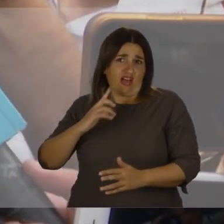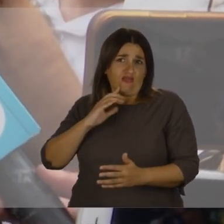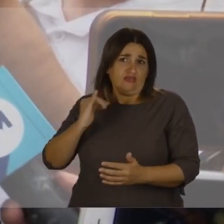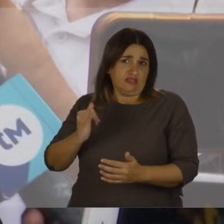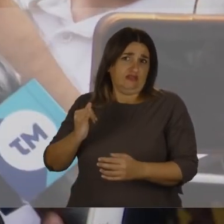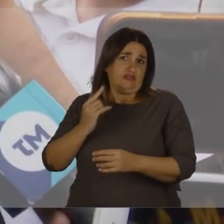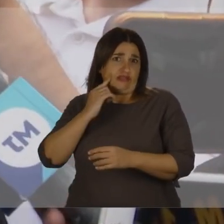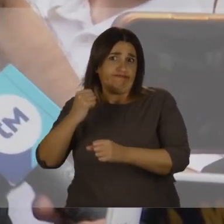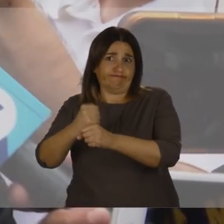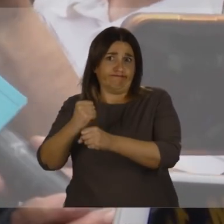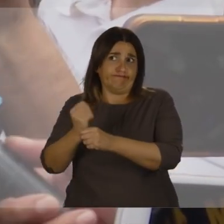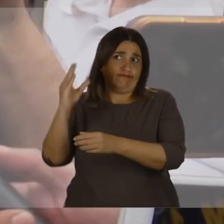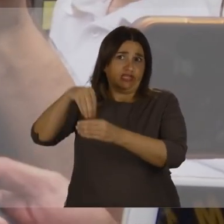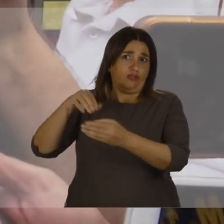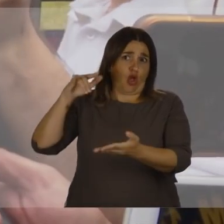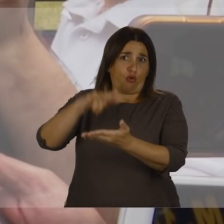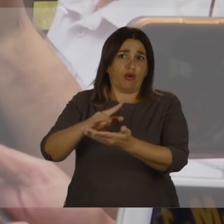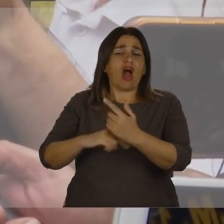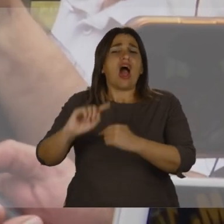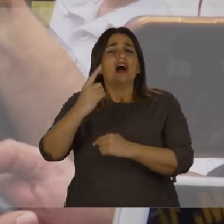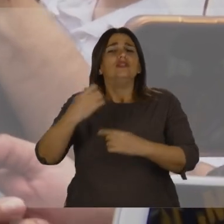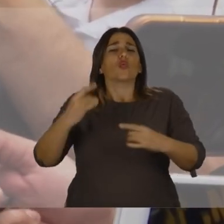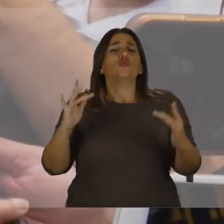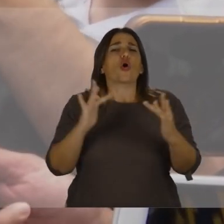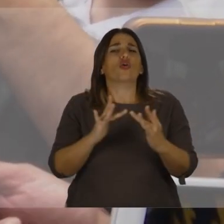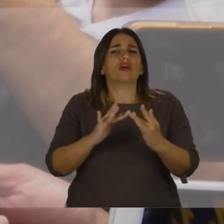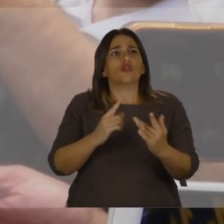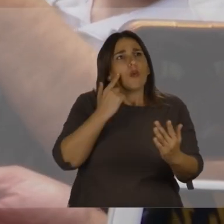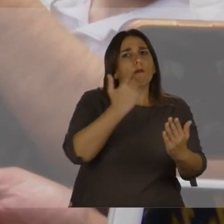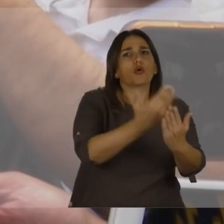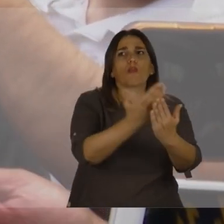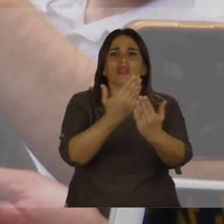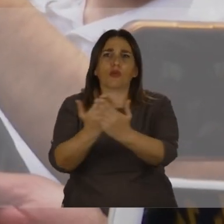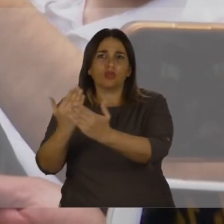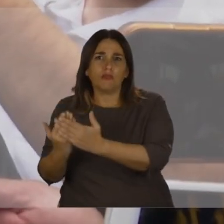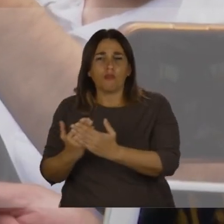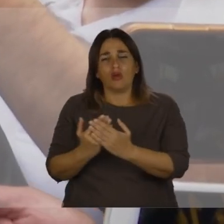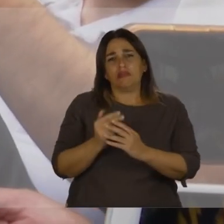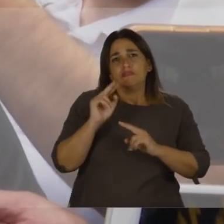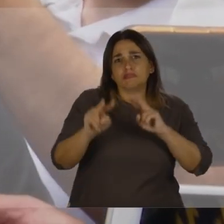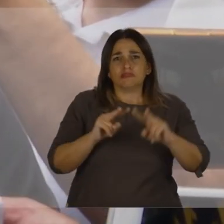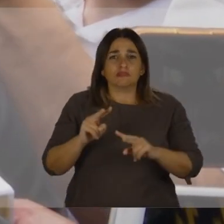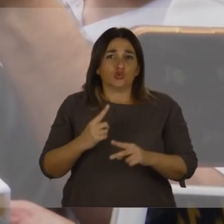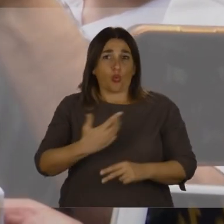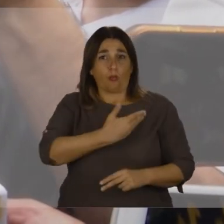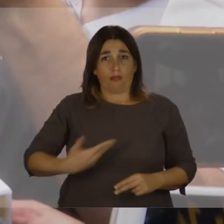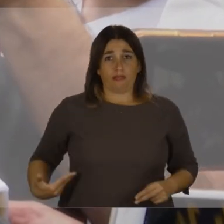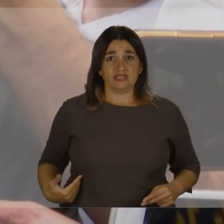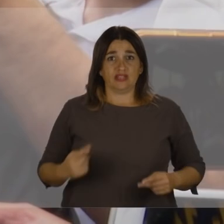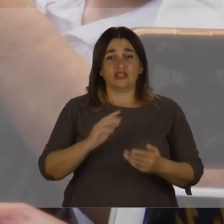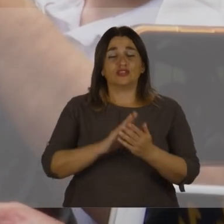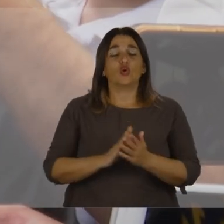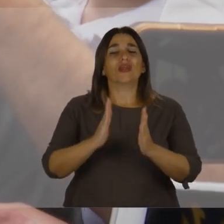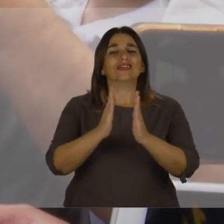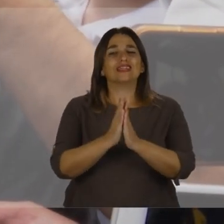a un operador privado, obviamente. Ayer tomé contacto con algunas iniciativas que están presentando gente acá en el Poder